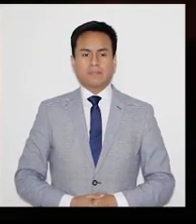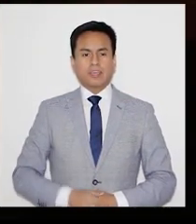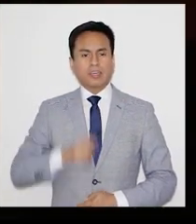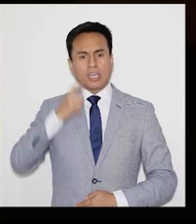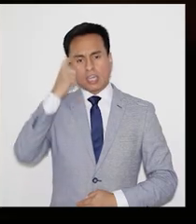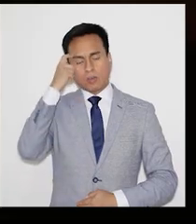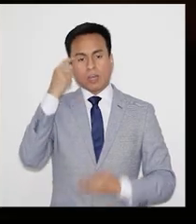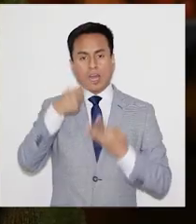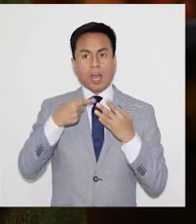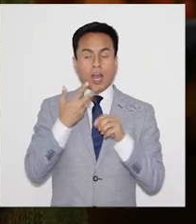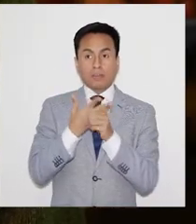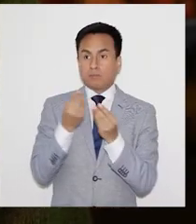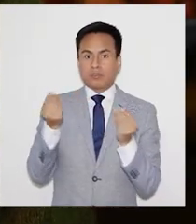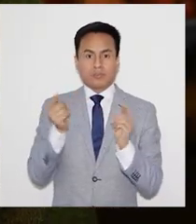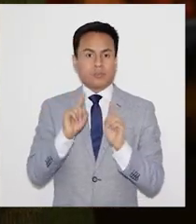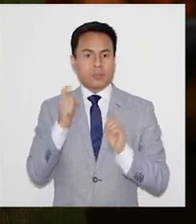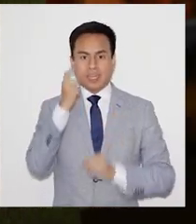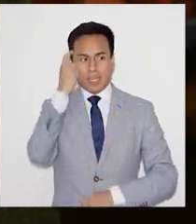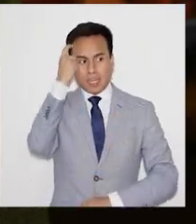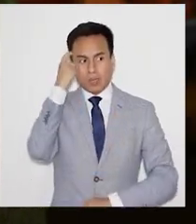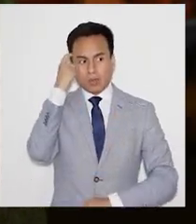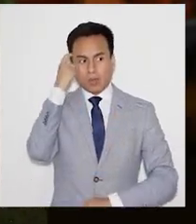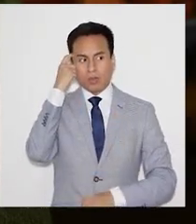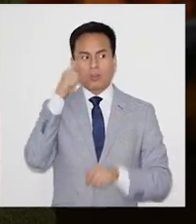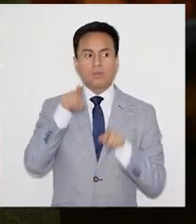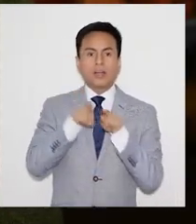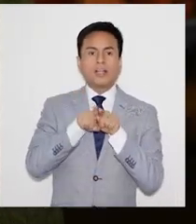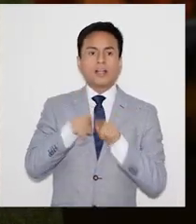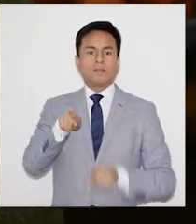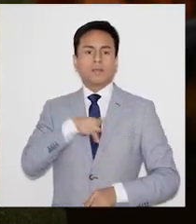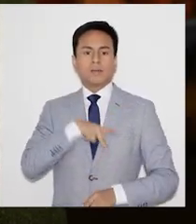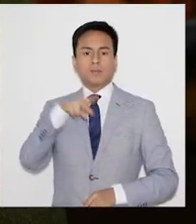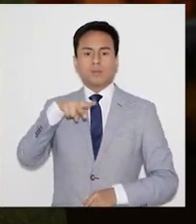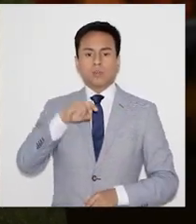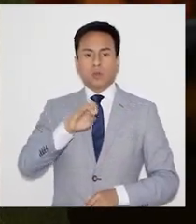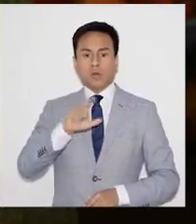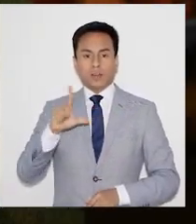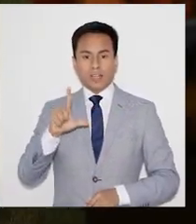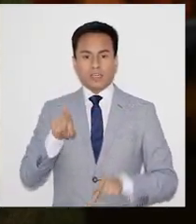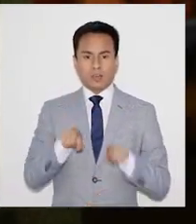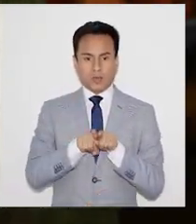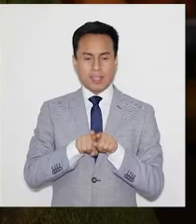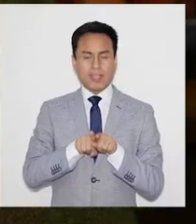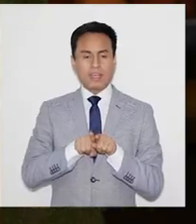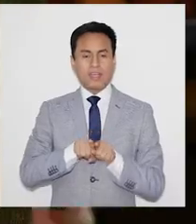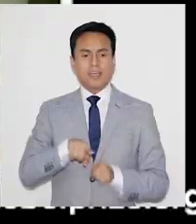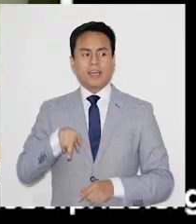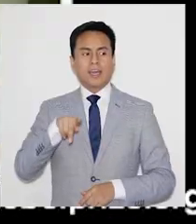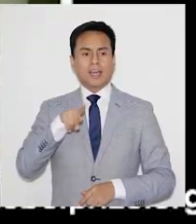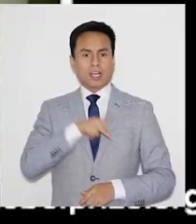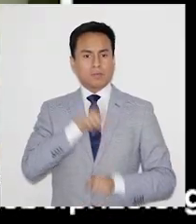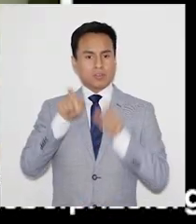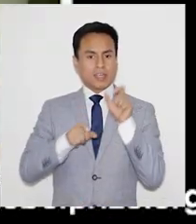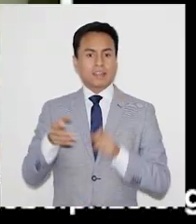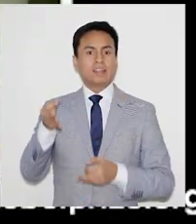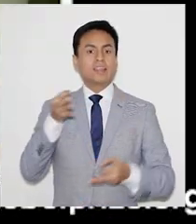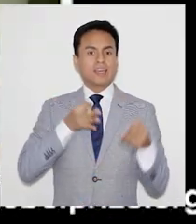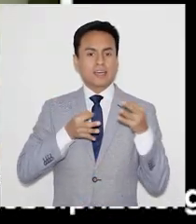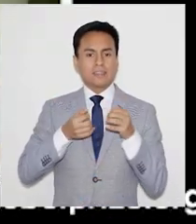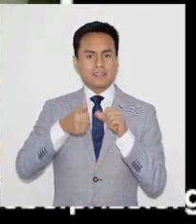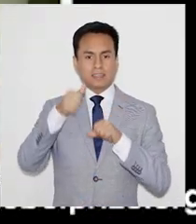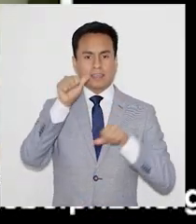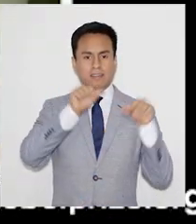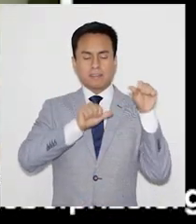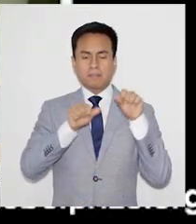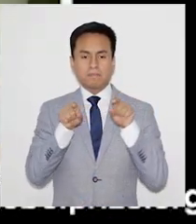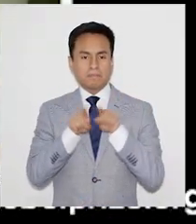Creo que no hay muchos casos en que en la recepción del premio Nobel los galardonados digan que su ciencia